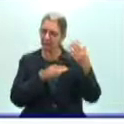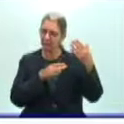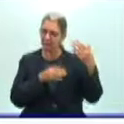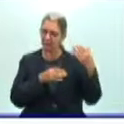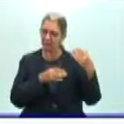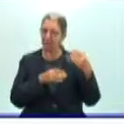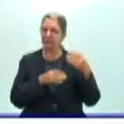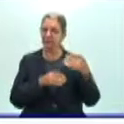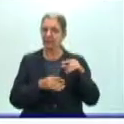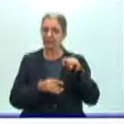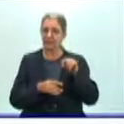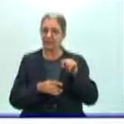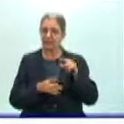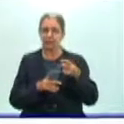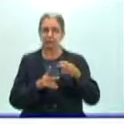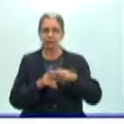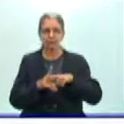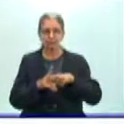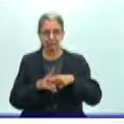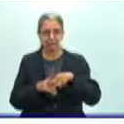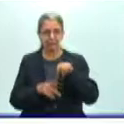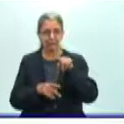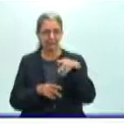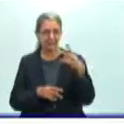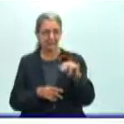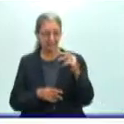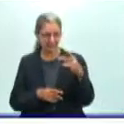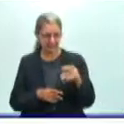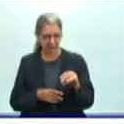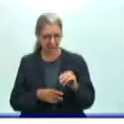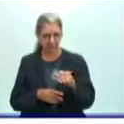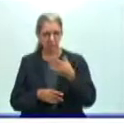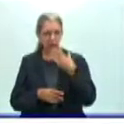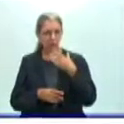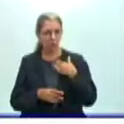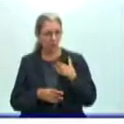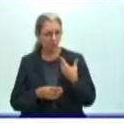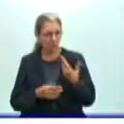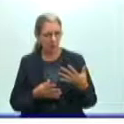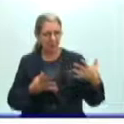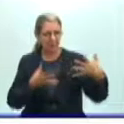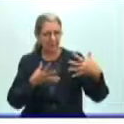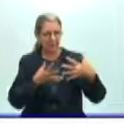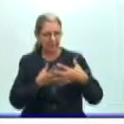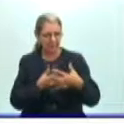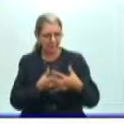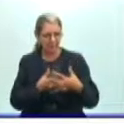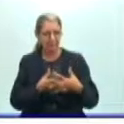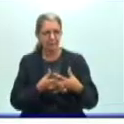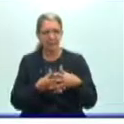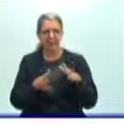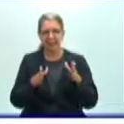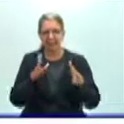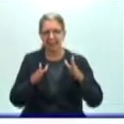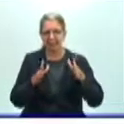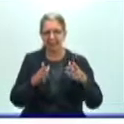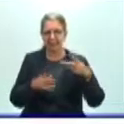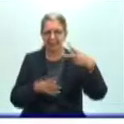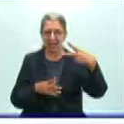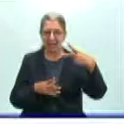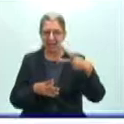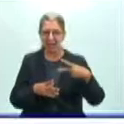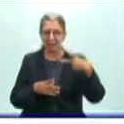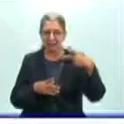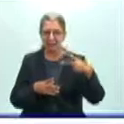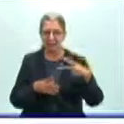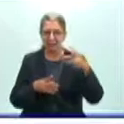anteriores para darle solución a este ejercicio? Como la relación que se establece entre ángulos